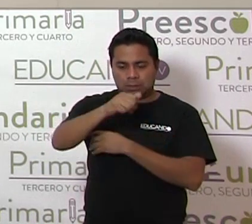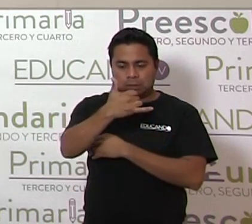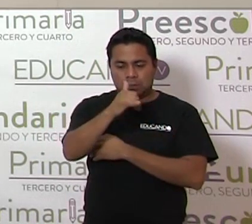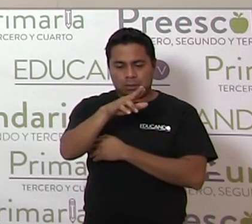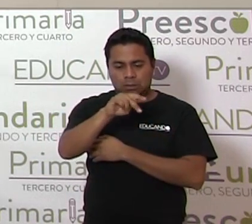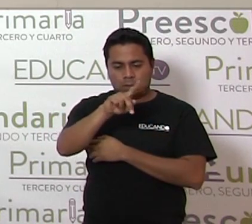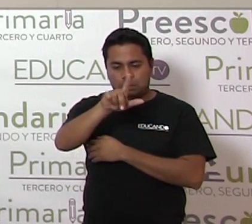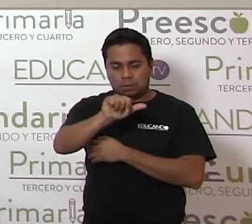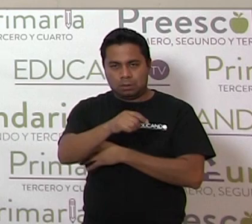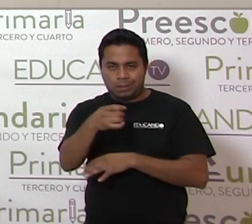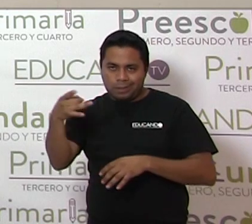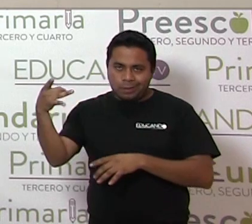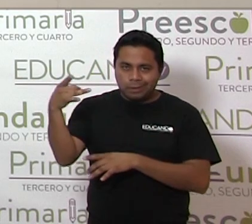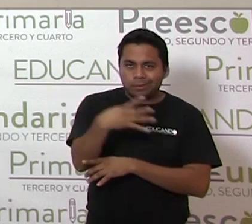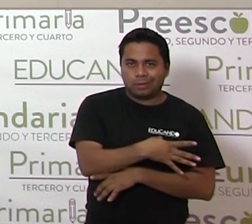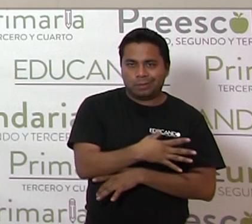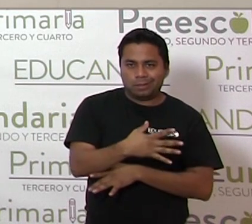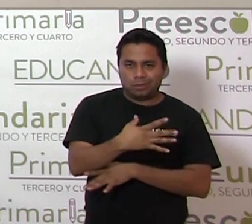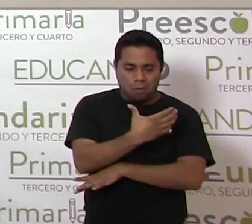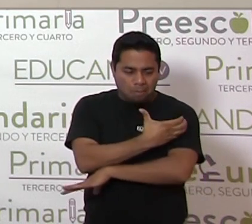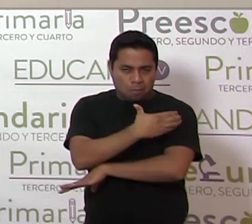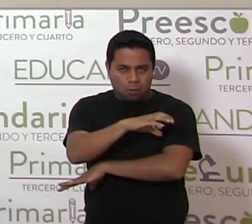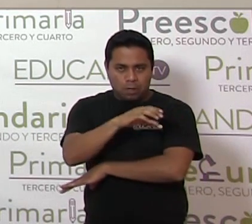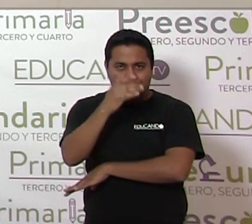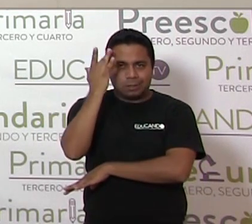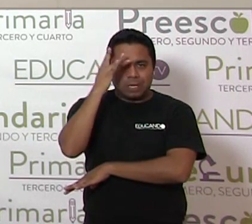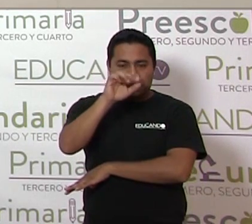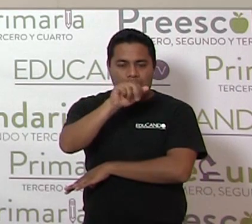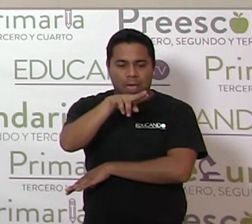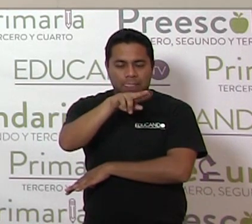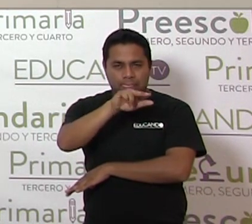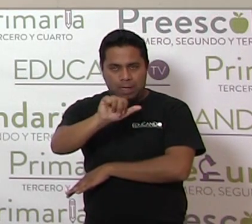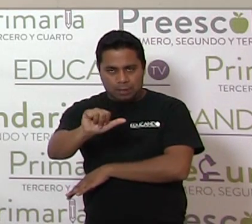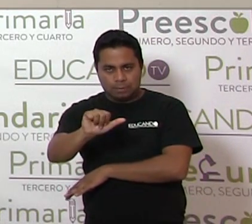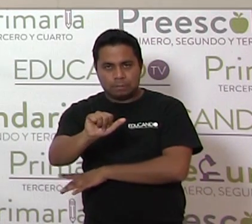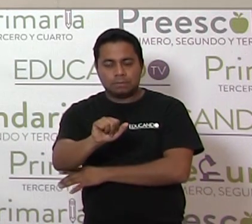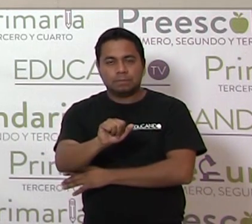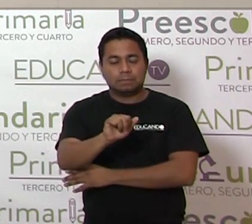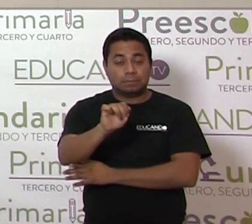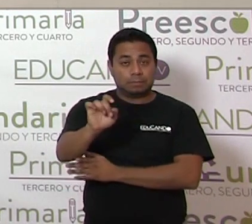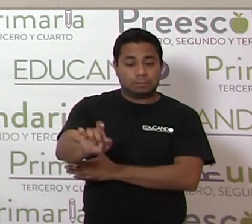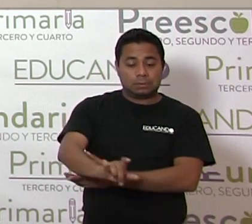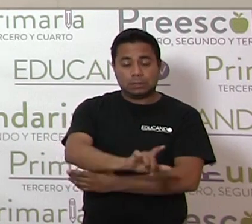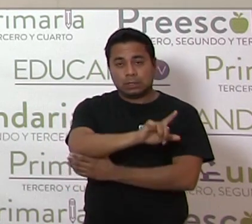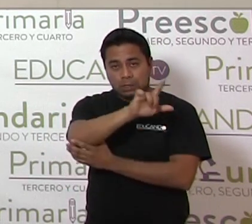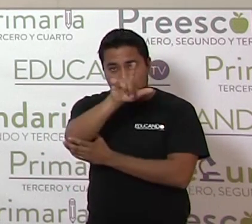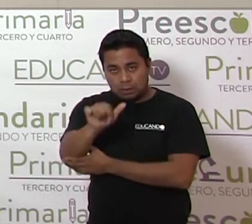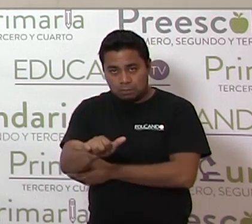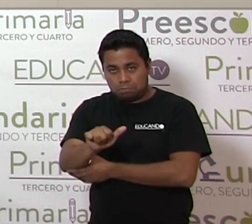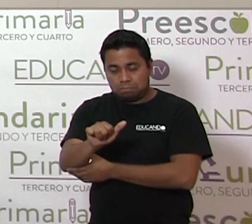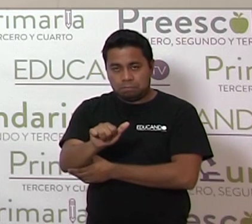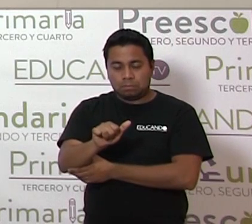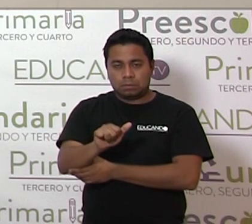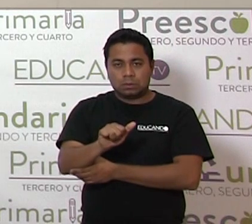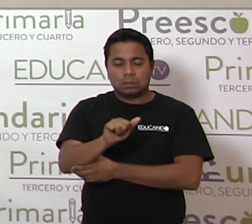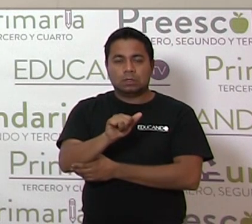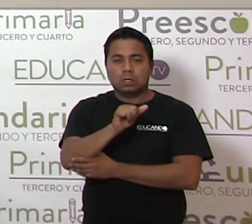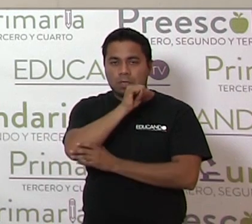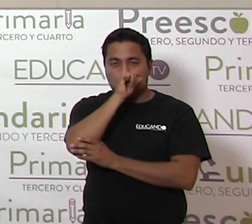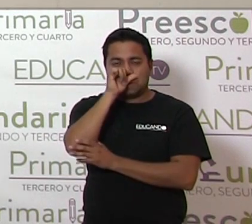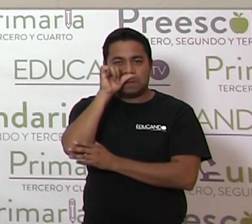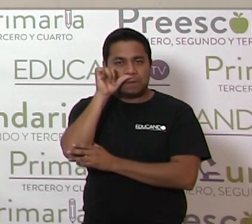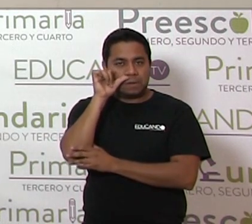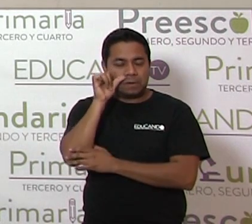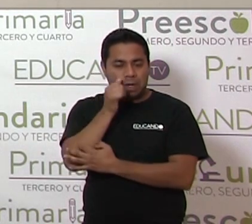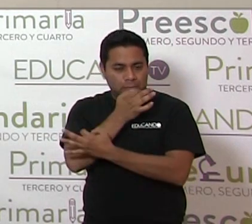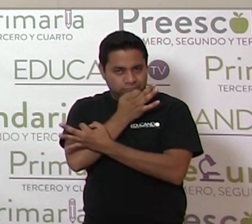la dictadura de Santa Anna. Bien, más tarde Juárez promulgó